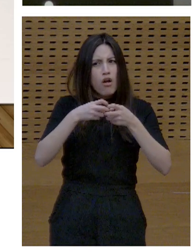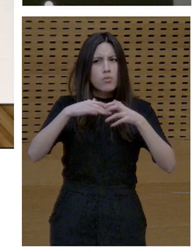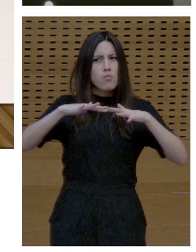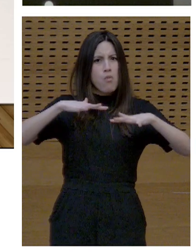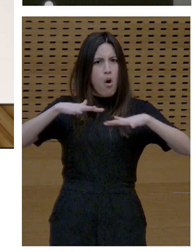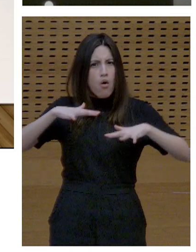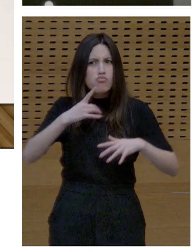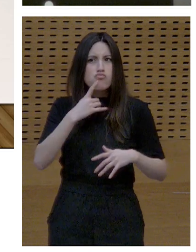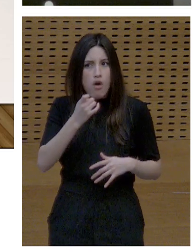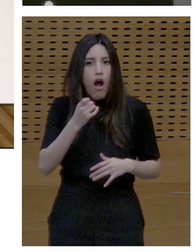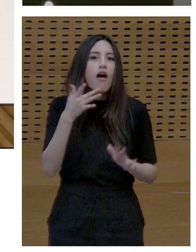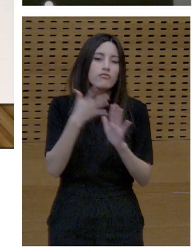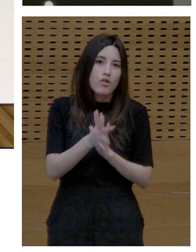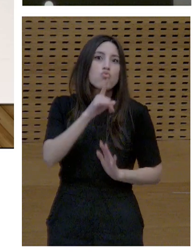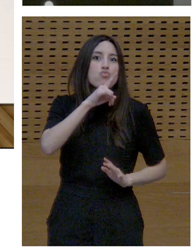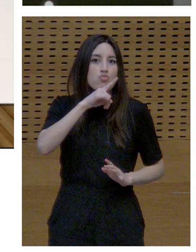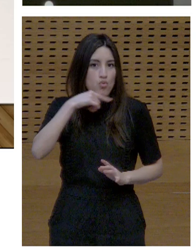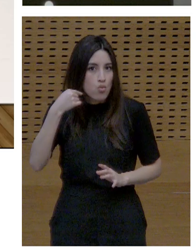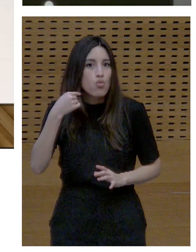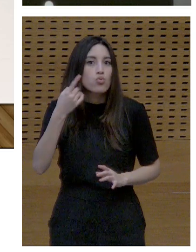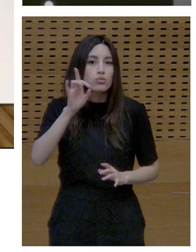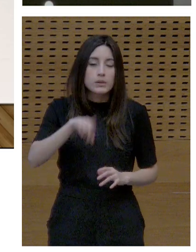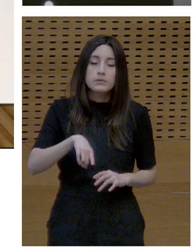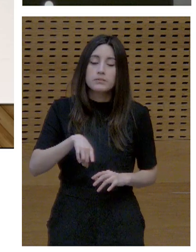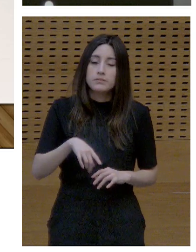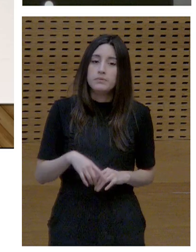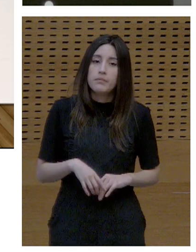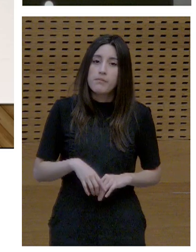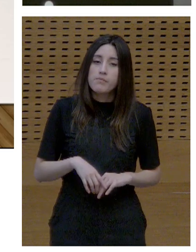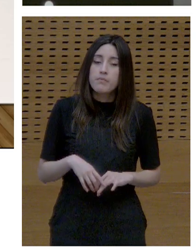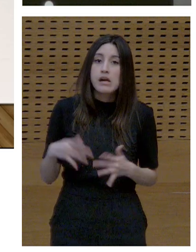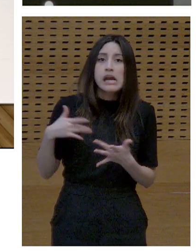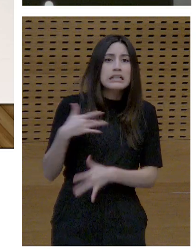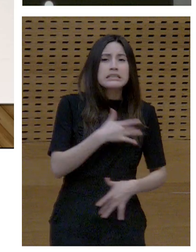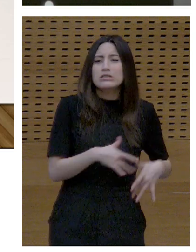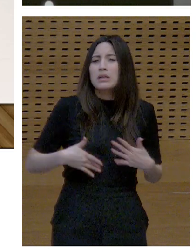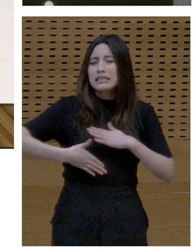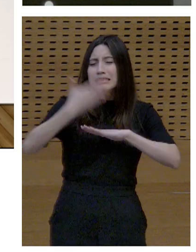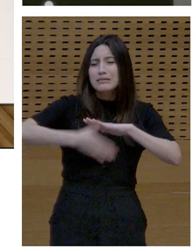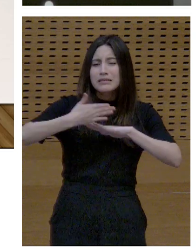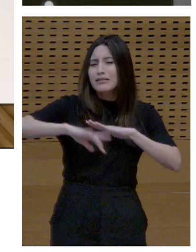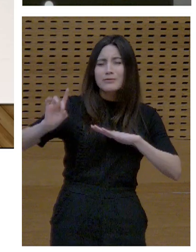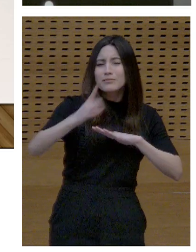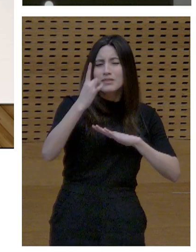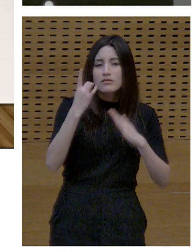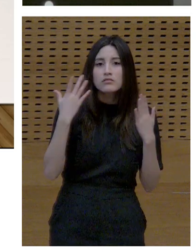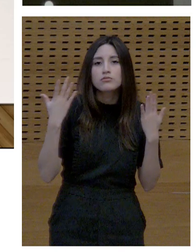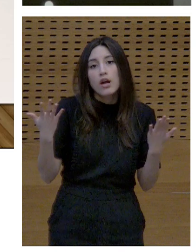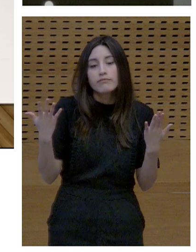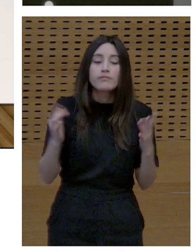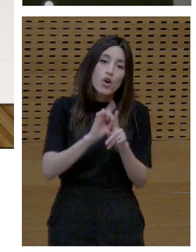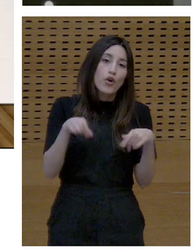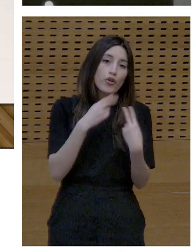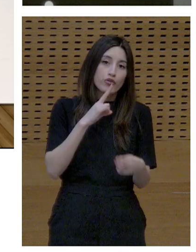puede generar dolor. Y el síntoma que más incapacita probablemente sea este, ¿no? Lo que nosotros llamamos